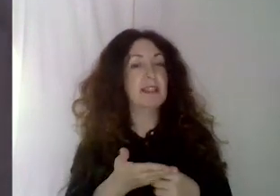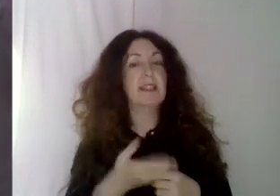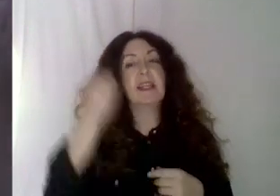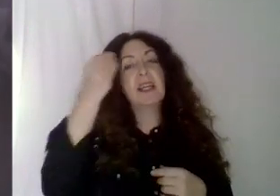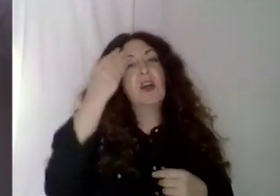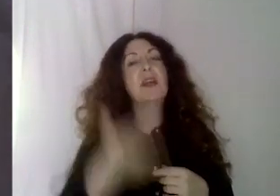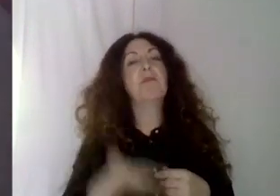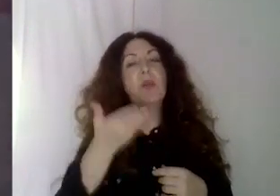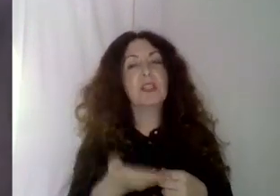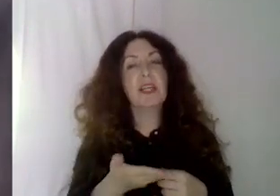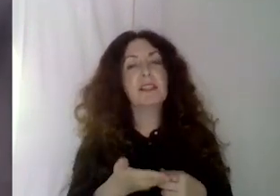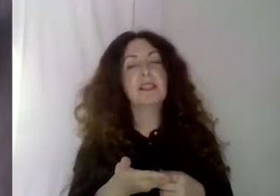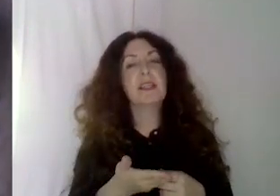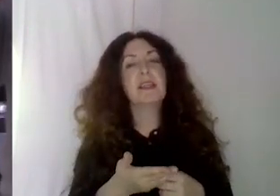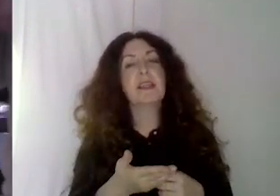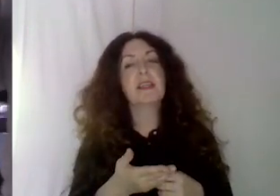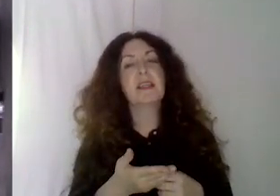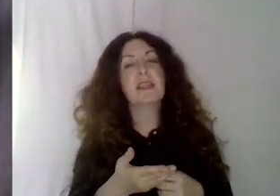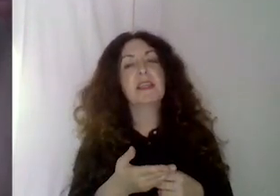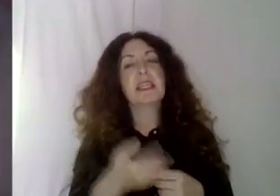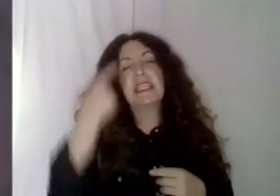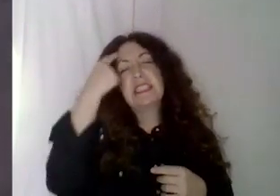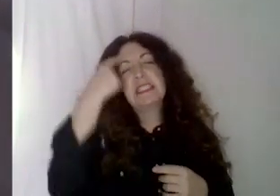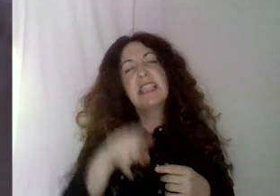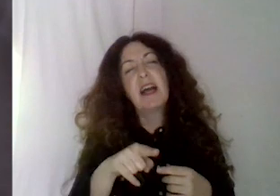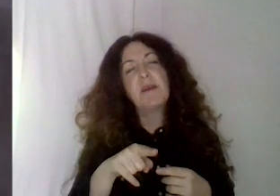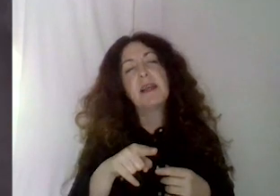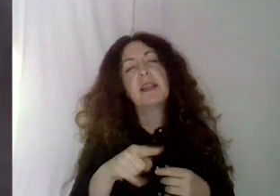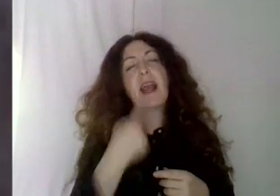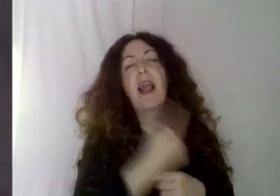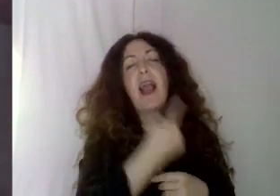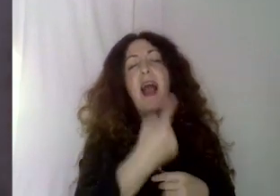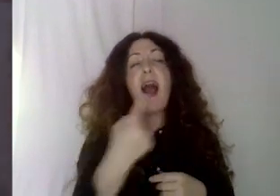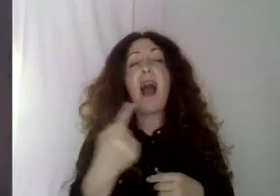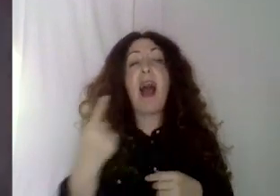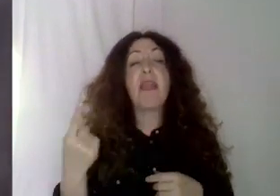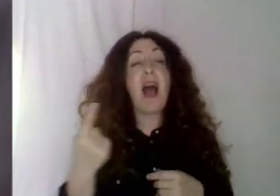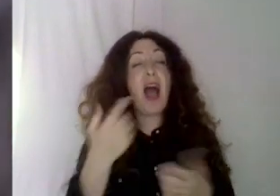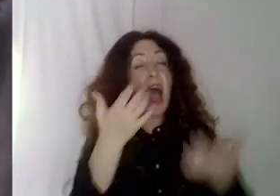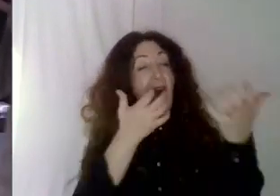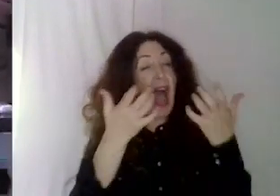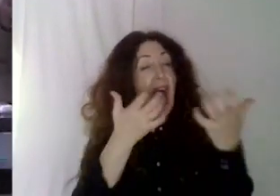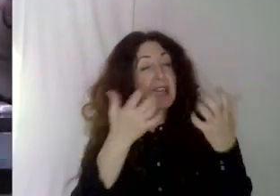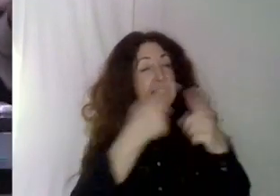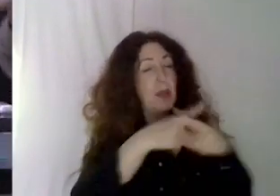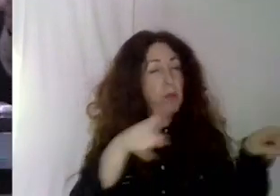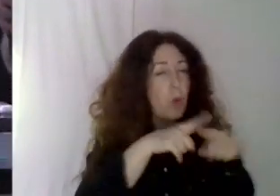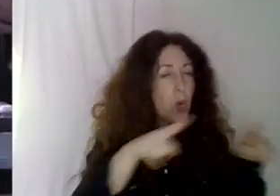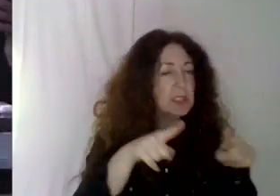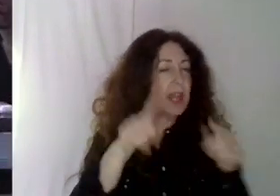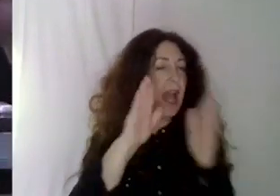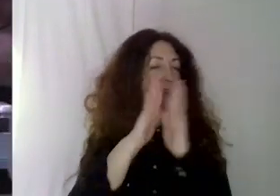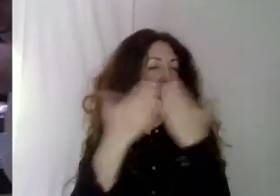que posiblemente antes, ni después ni antes se daba con tanta, ¿verdad?, es decir, importancia, a mí me